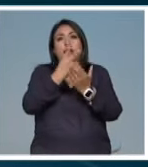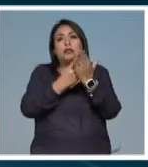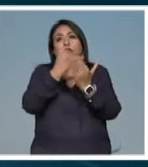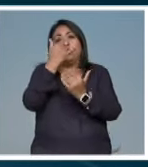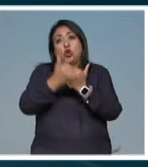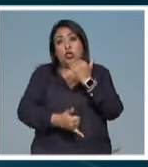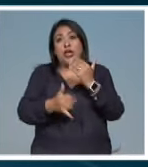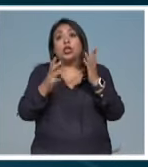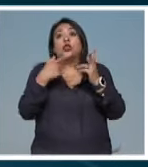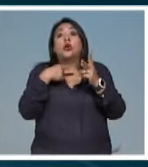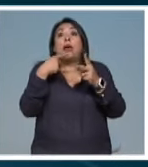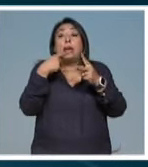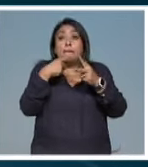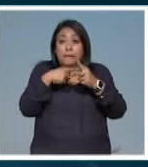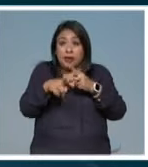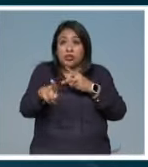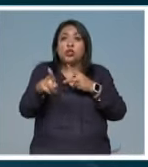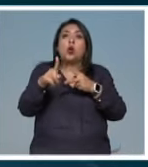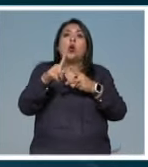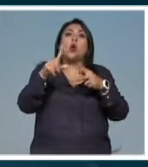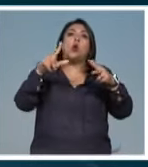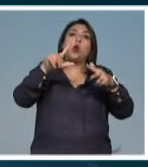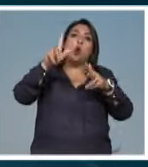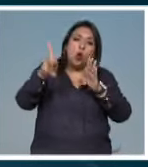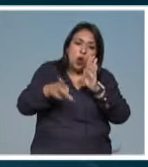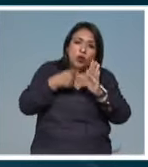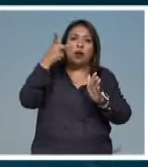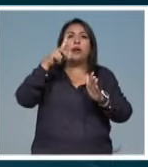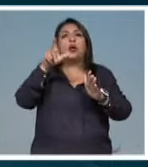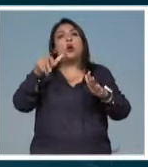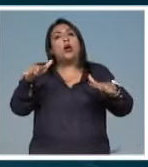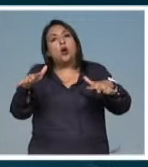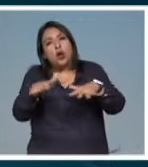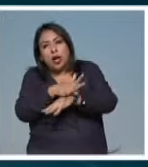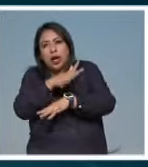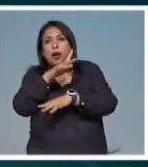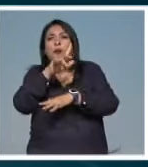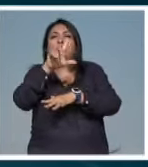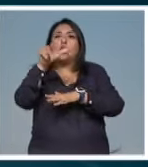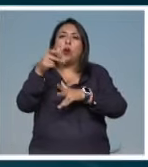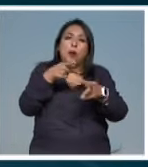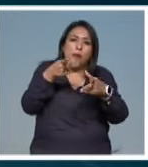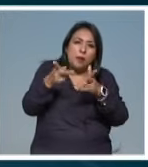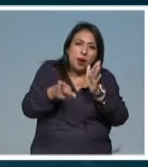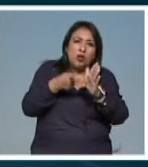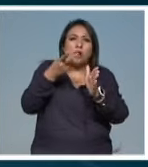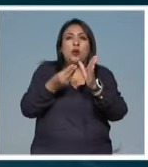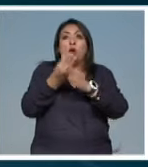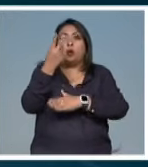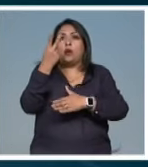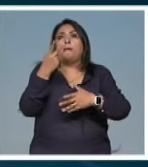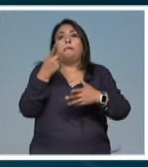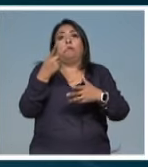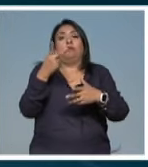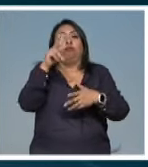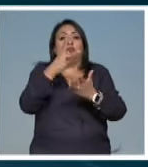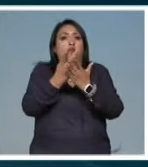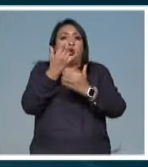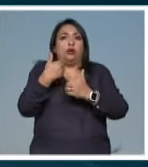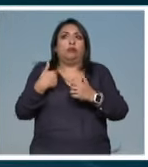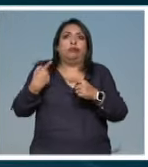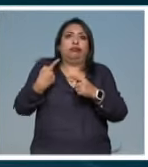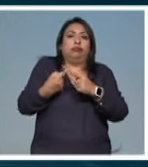que se empezó, se retomó, se cambió. Se recocinó, o sea que es un proyecto muy muy esperado